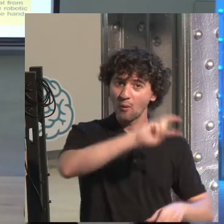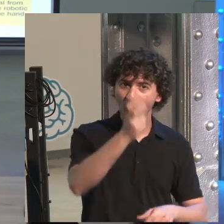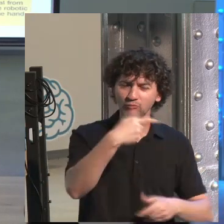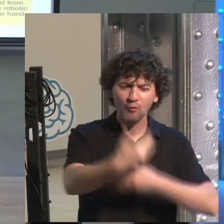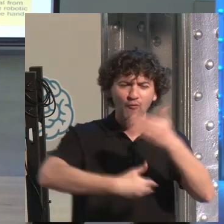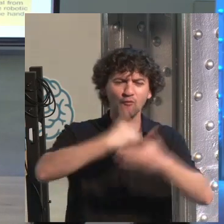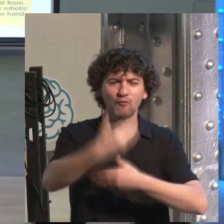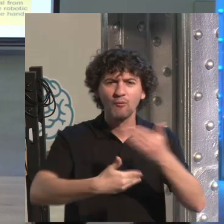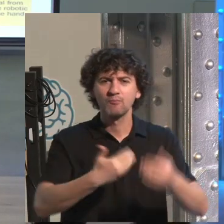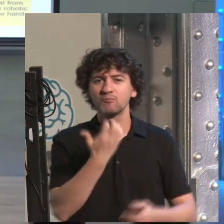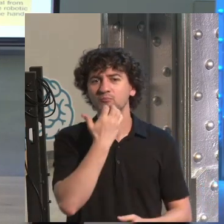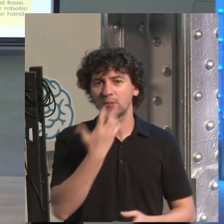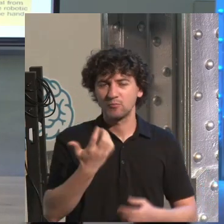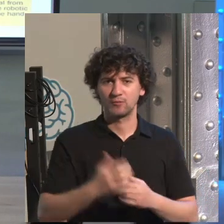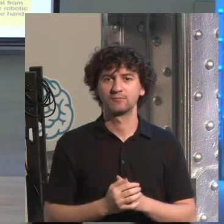en las prótesis